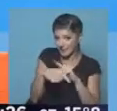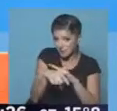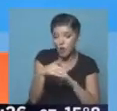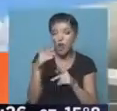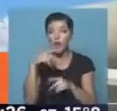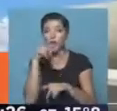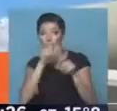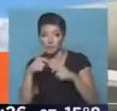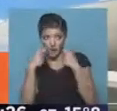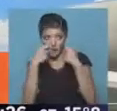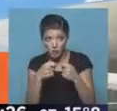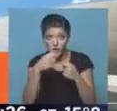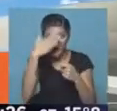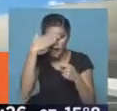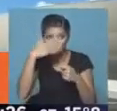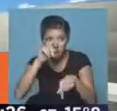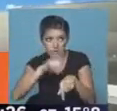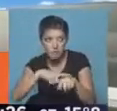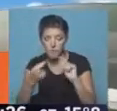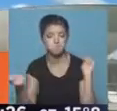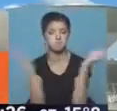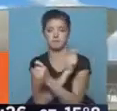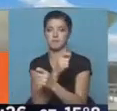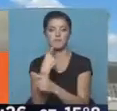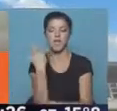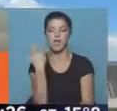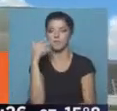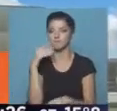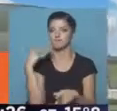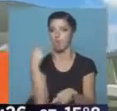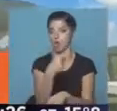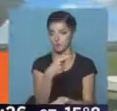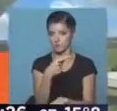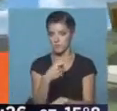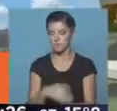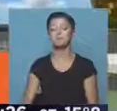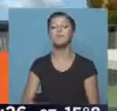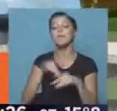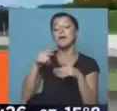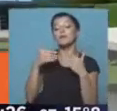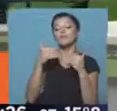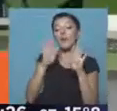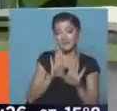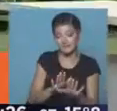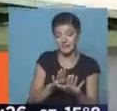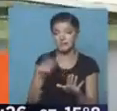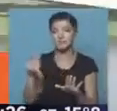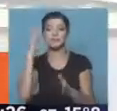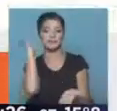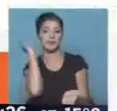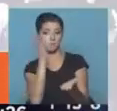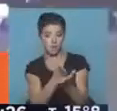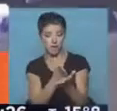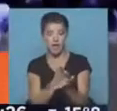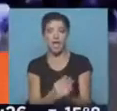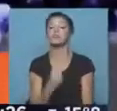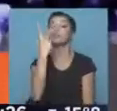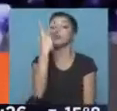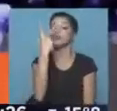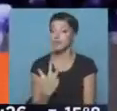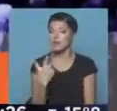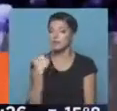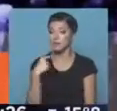opinión. Para que la denuncia sea aceptada y Temer procesado, es necesario que voten a favor del fiscal general